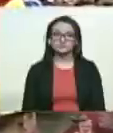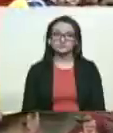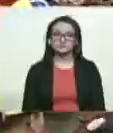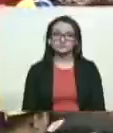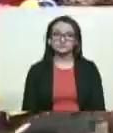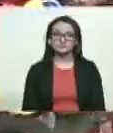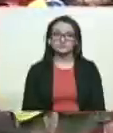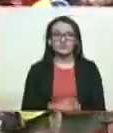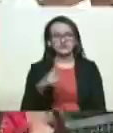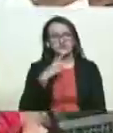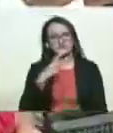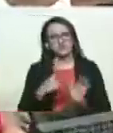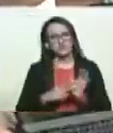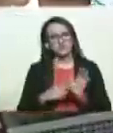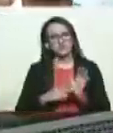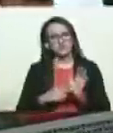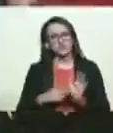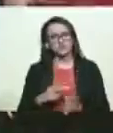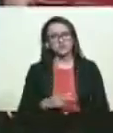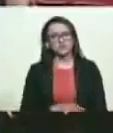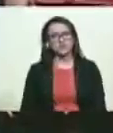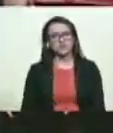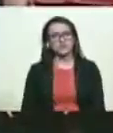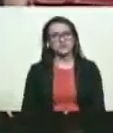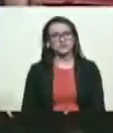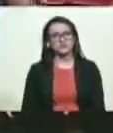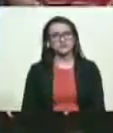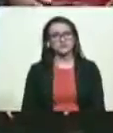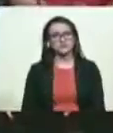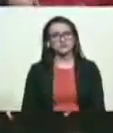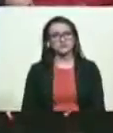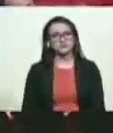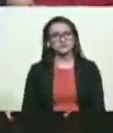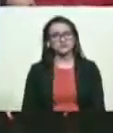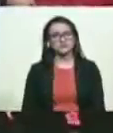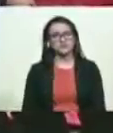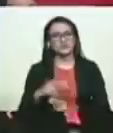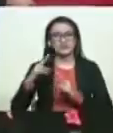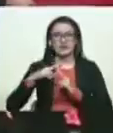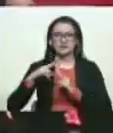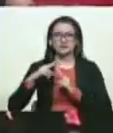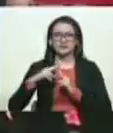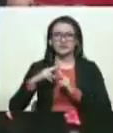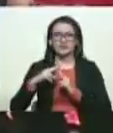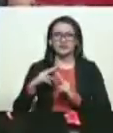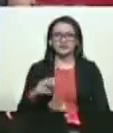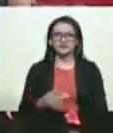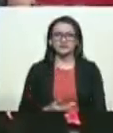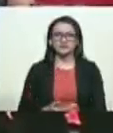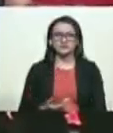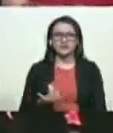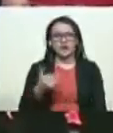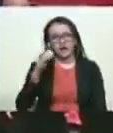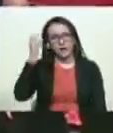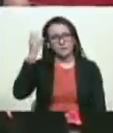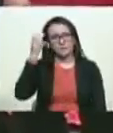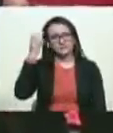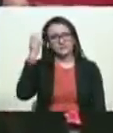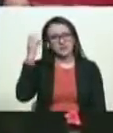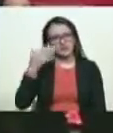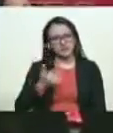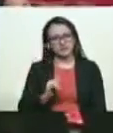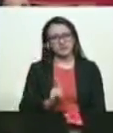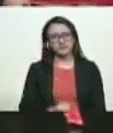esa es la verdad compatriotas del táchira nosotros tenemos la capacidad